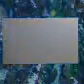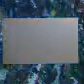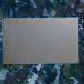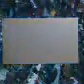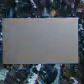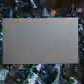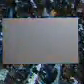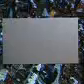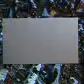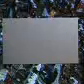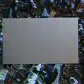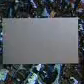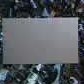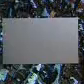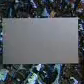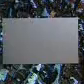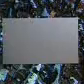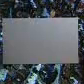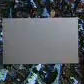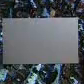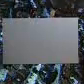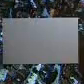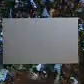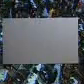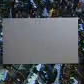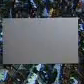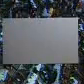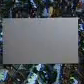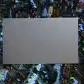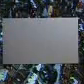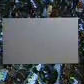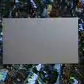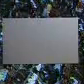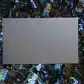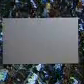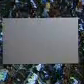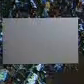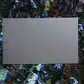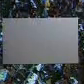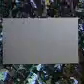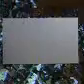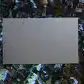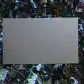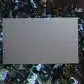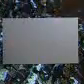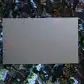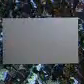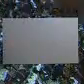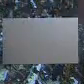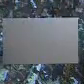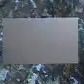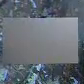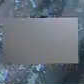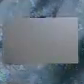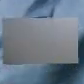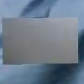Conforme al establecido por el artículo 75 de la Ley 26.522 de Servicios de Comunicación Audiovisual, transmitieron hasta aquí LRA